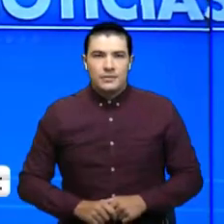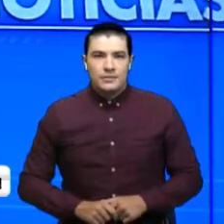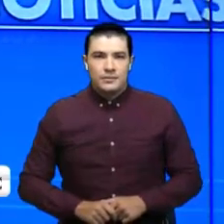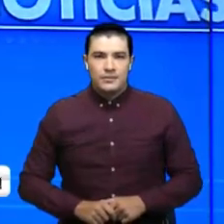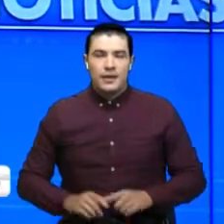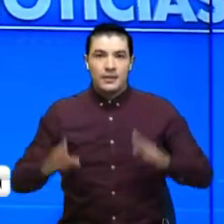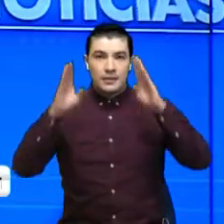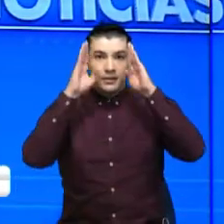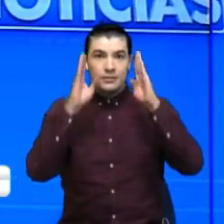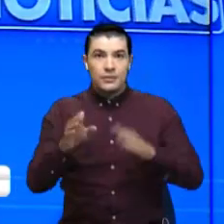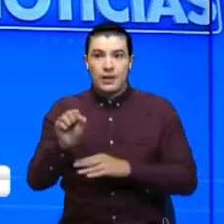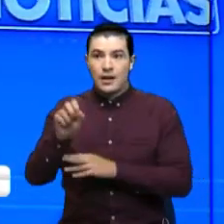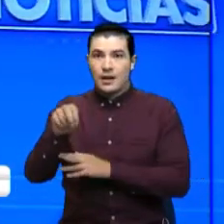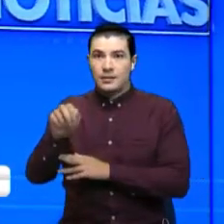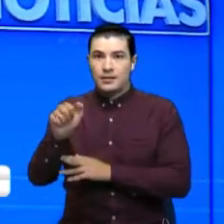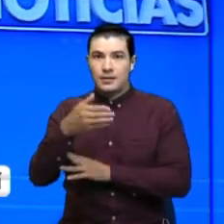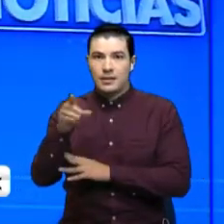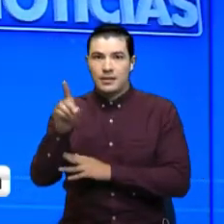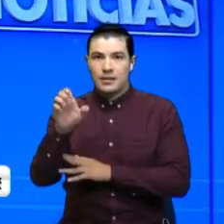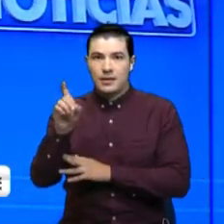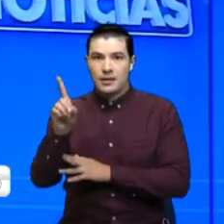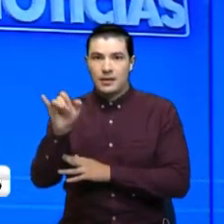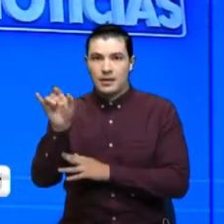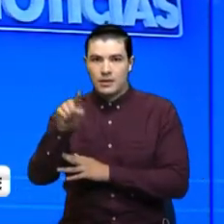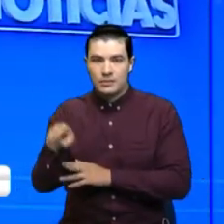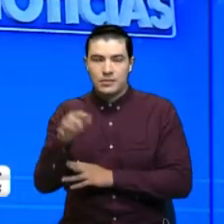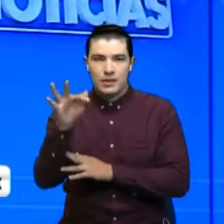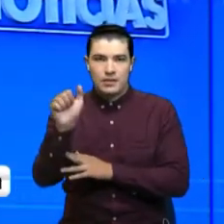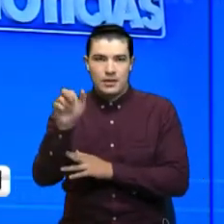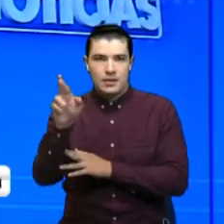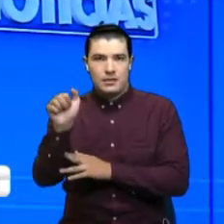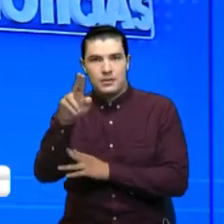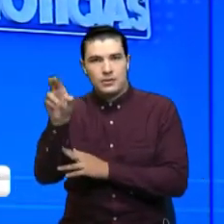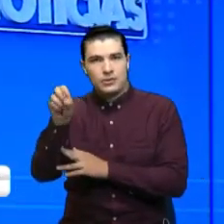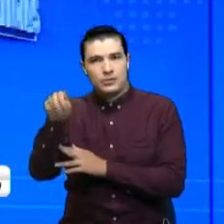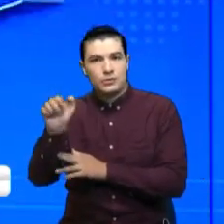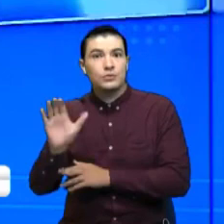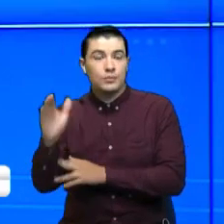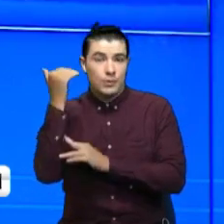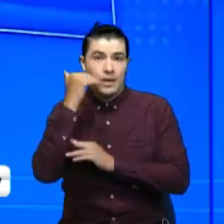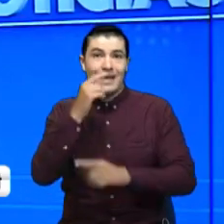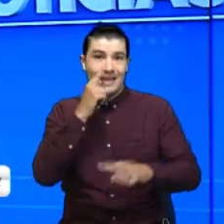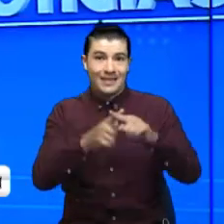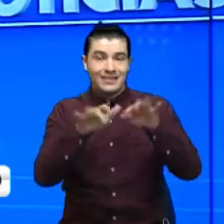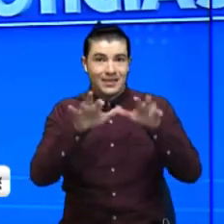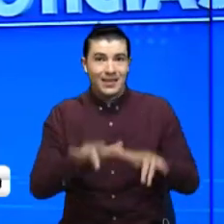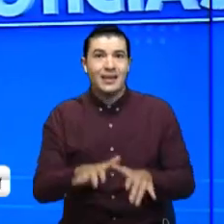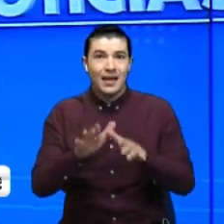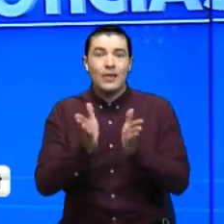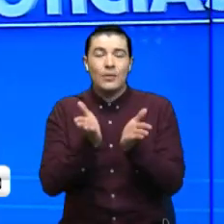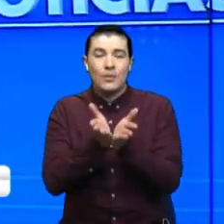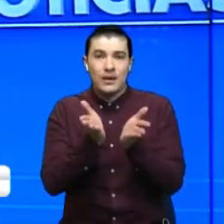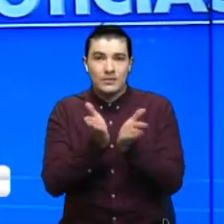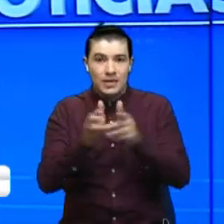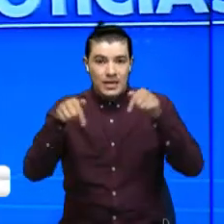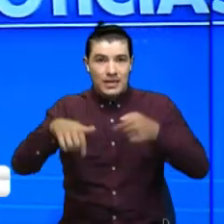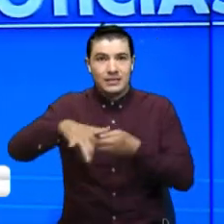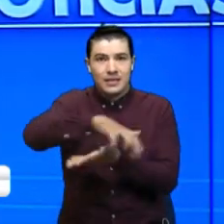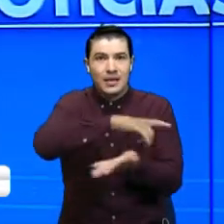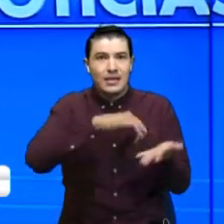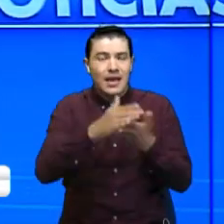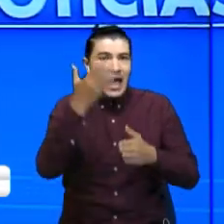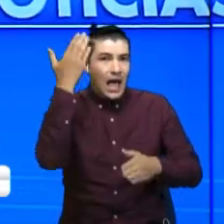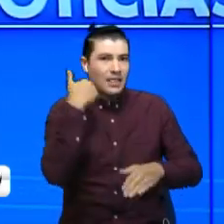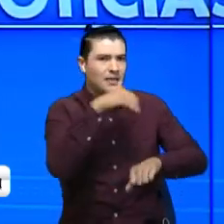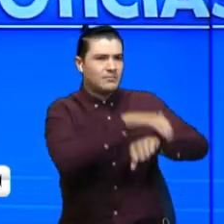y mucha atención que gana de dios tarazona ex secretaria de educación del departamento de santander y quien fuera privada de la libertad por presuntas